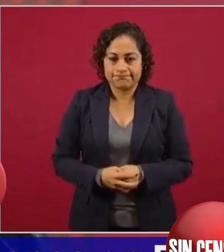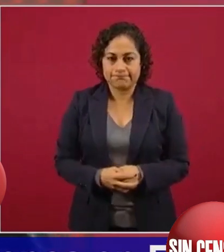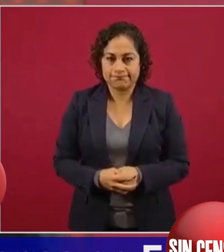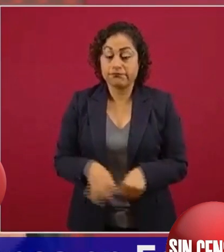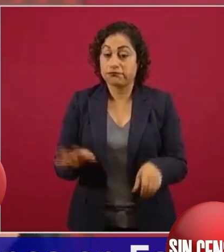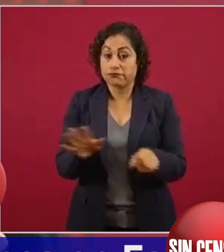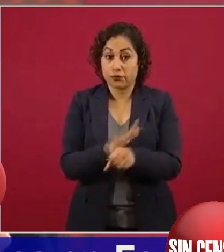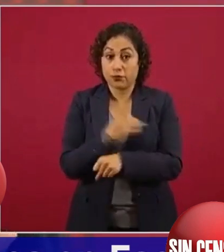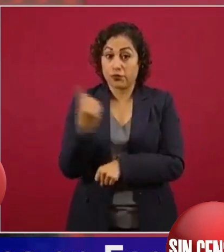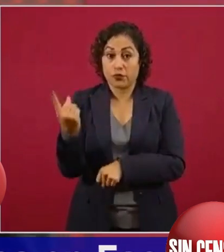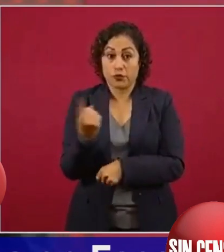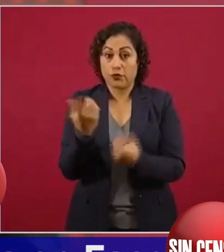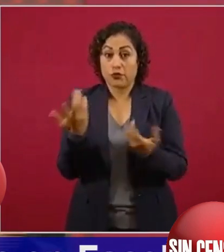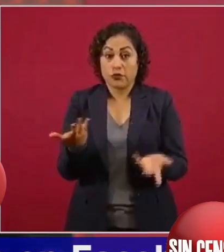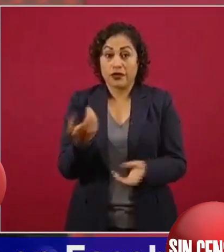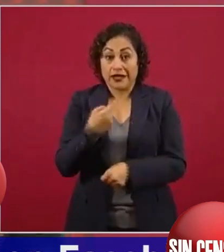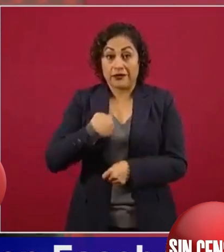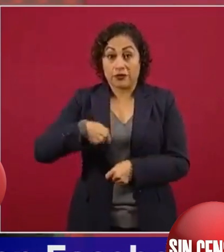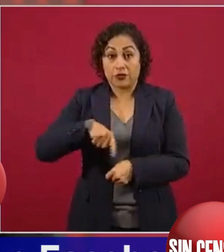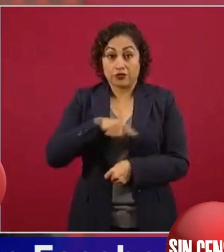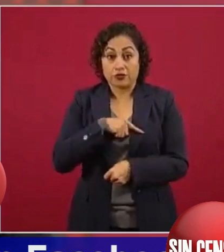porque no tenemos mucho tiempo.